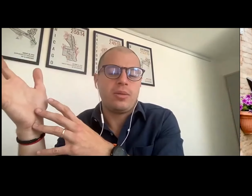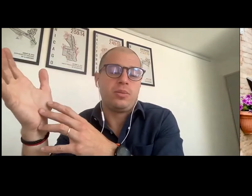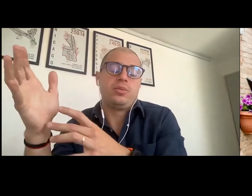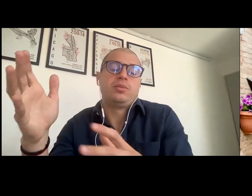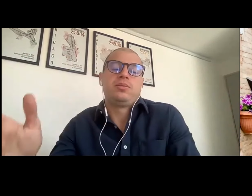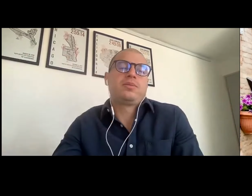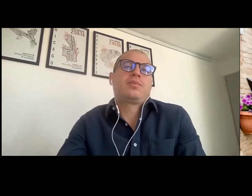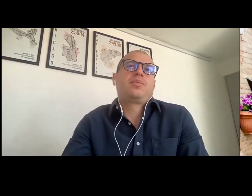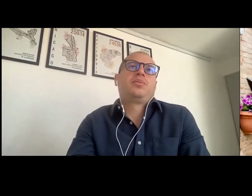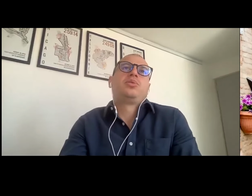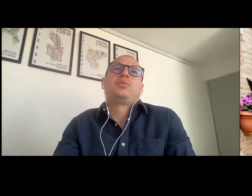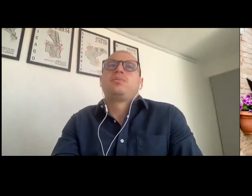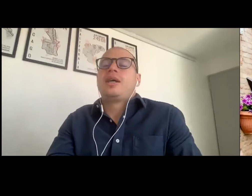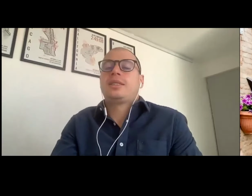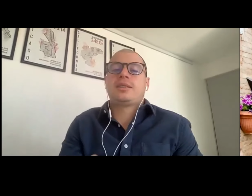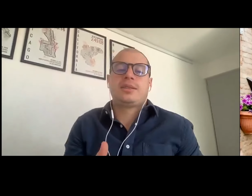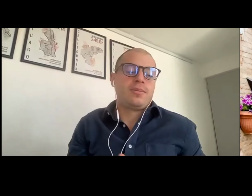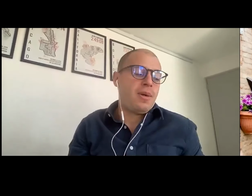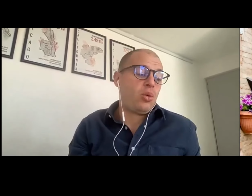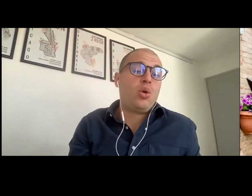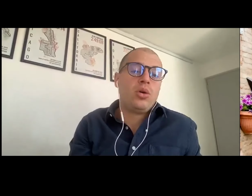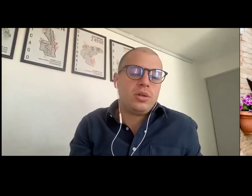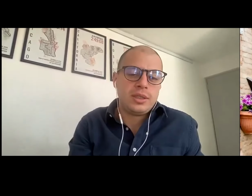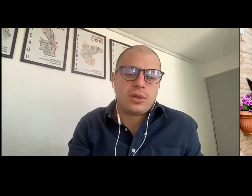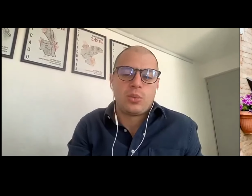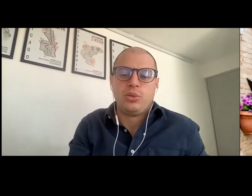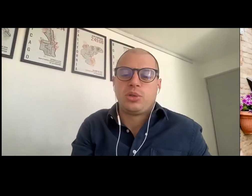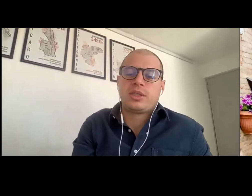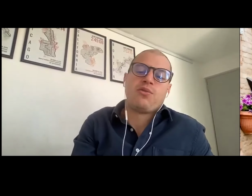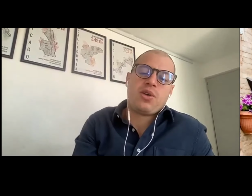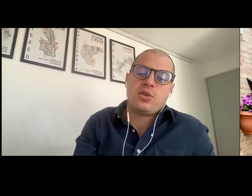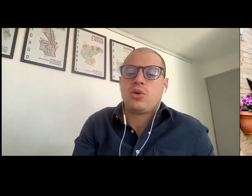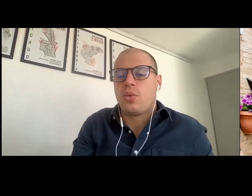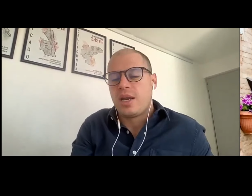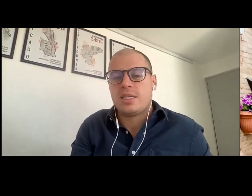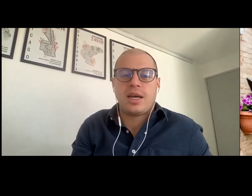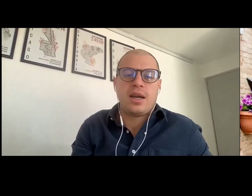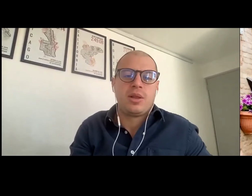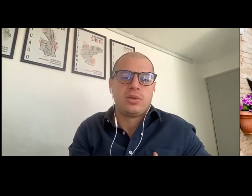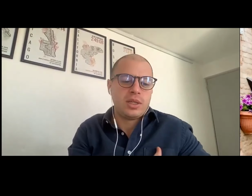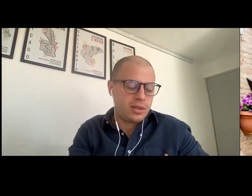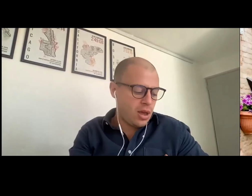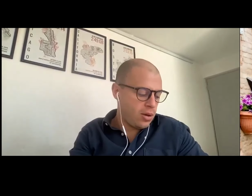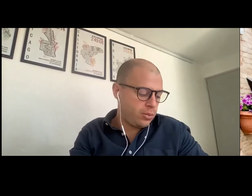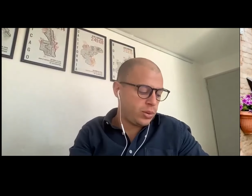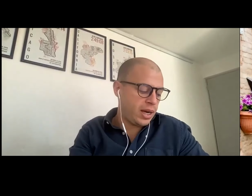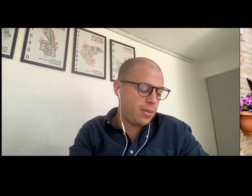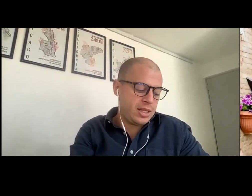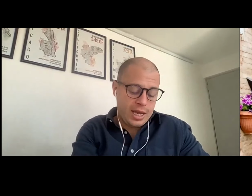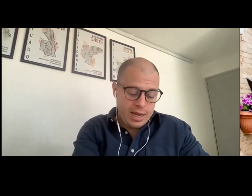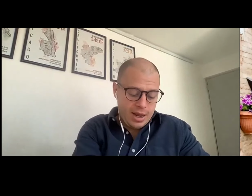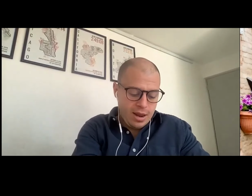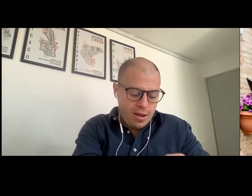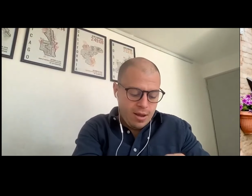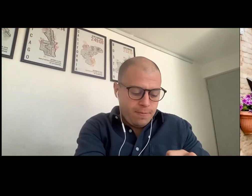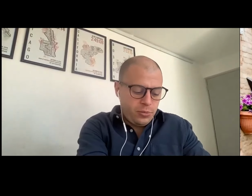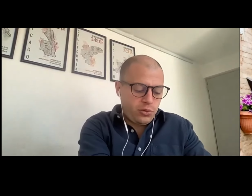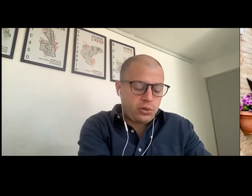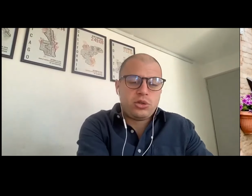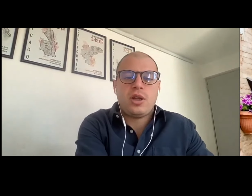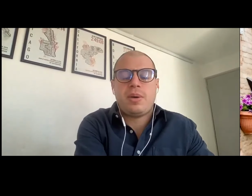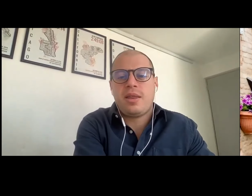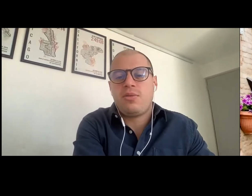mercado más maduro en cierto punto, que está en Facebook o en Instagram. Entonces, pues ver qué mensaje